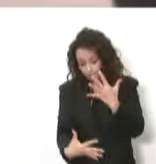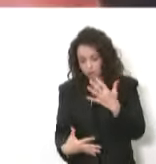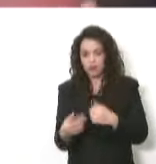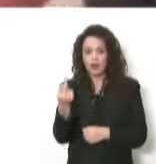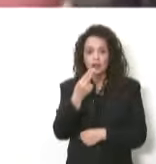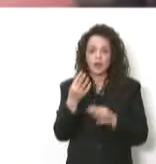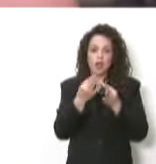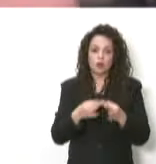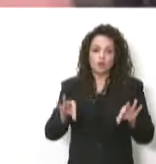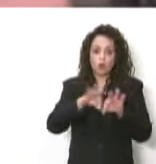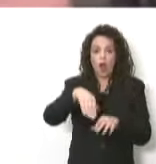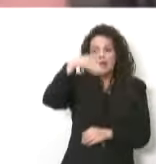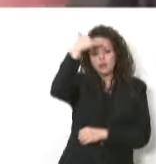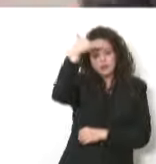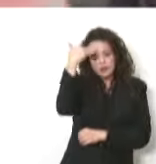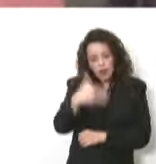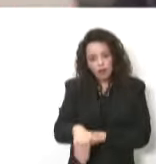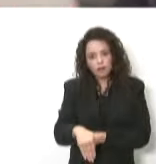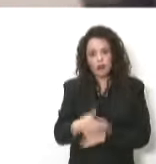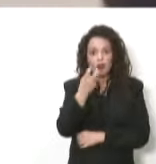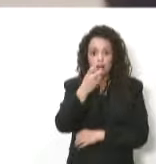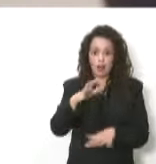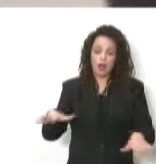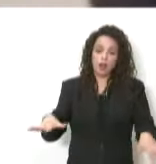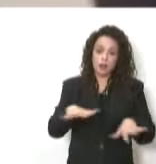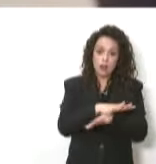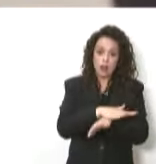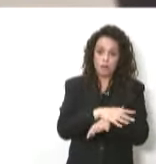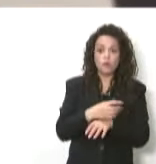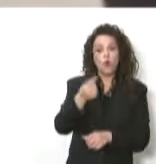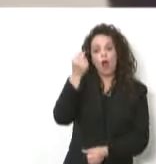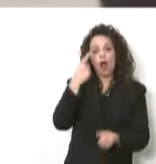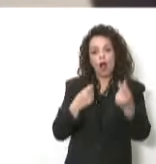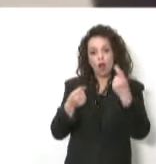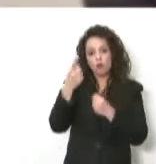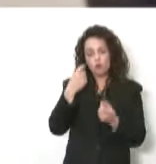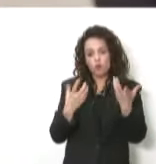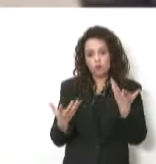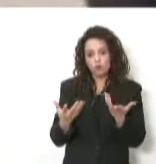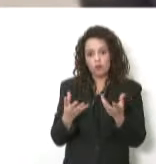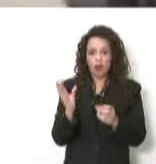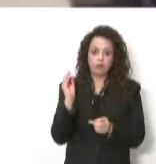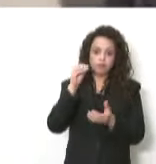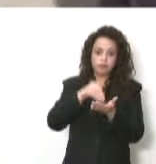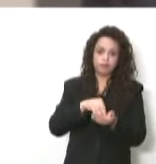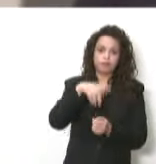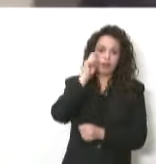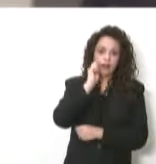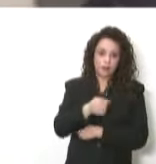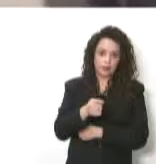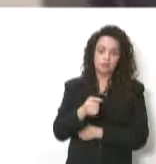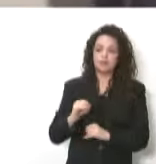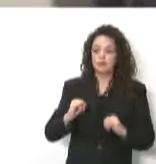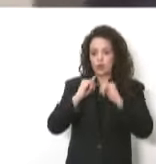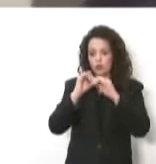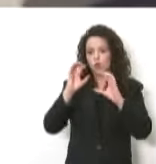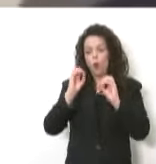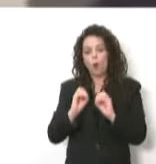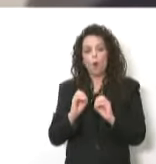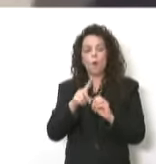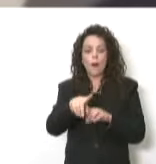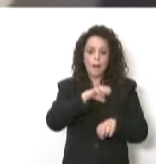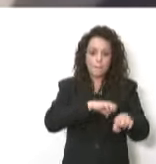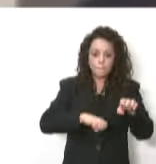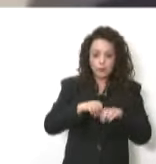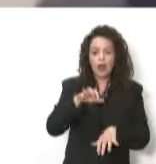estas precisiones. No solo es el cambio de que algunos se agregan, como en este caso un sujeto, sino que hay modificaciones a veces en